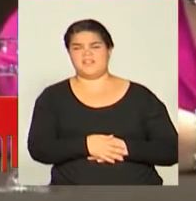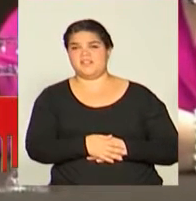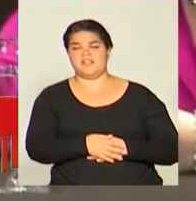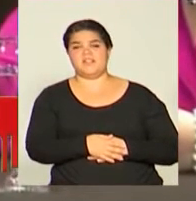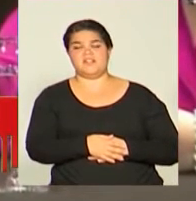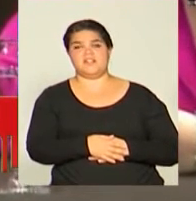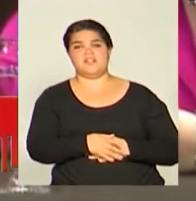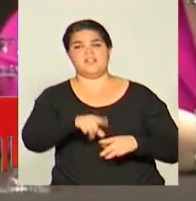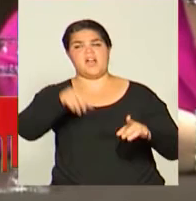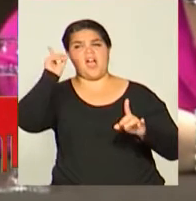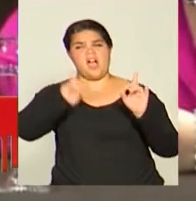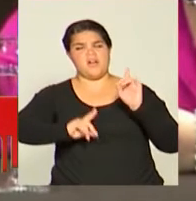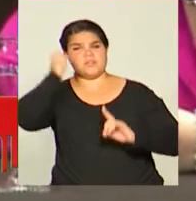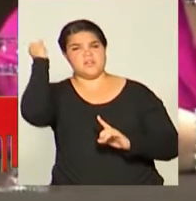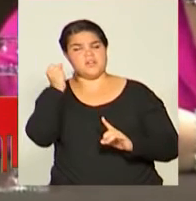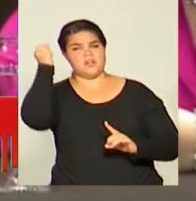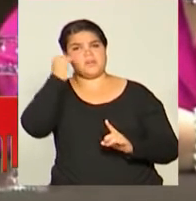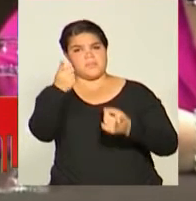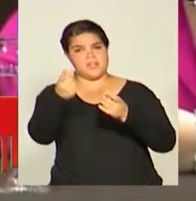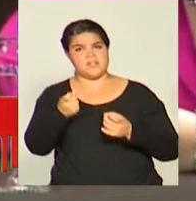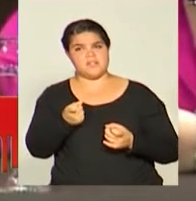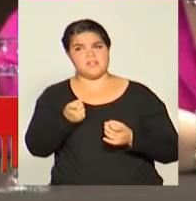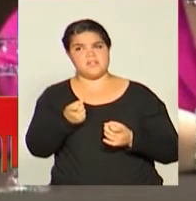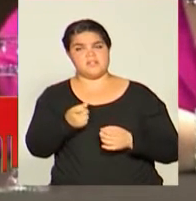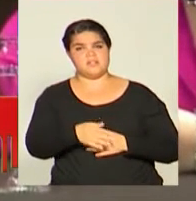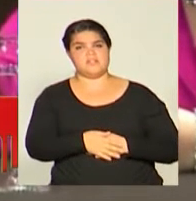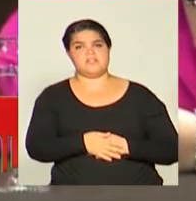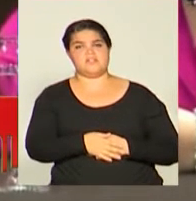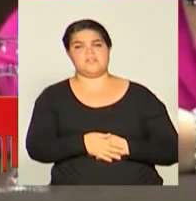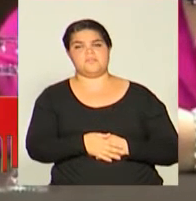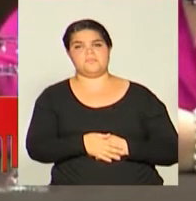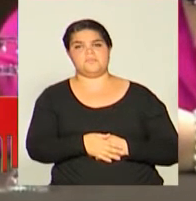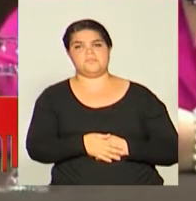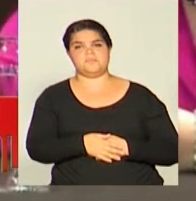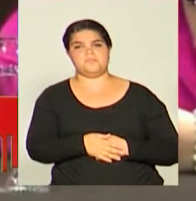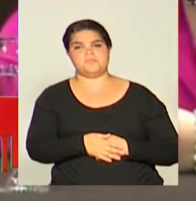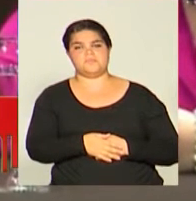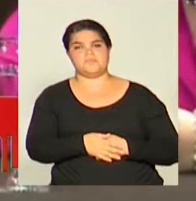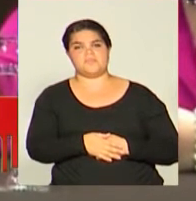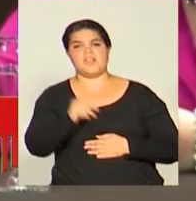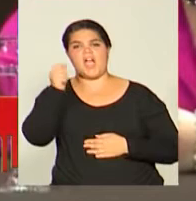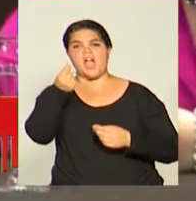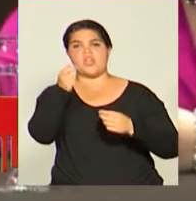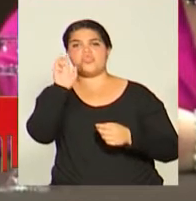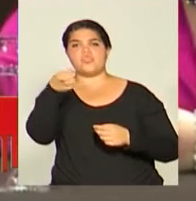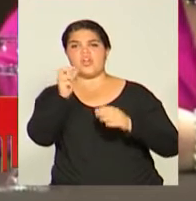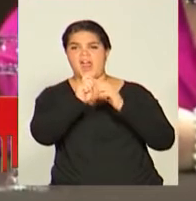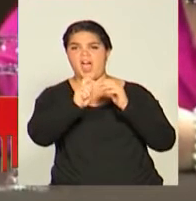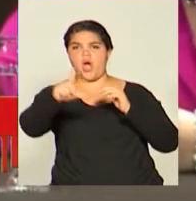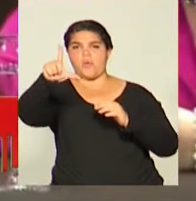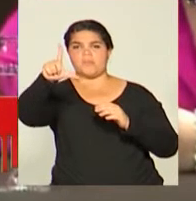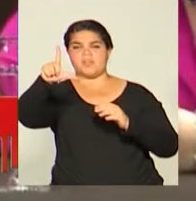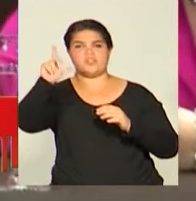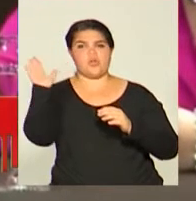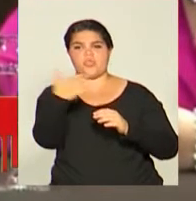ganar competitividad cambiaria, tiene que lograr que el aumento del dólar no se traslade todo a aumento